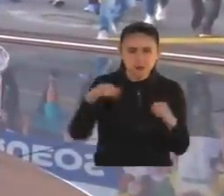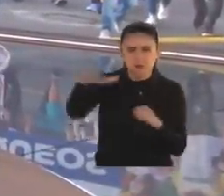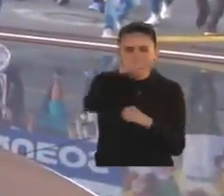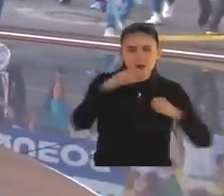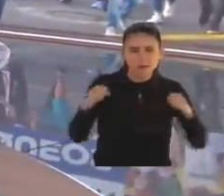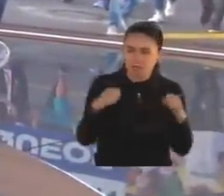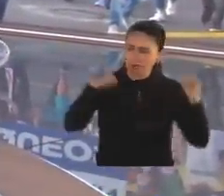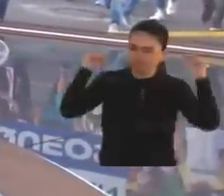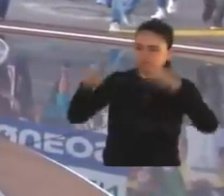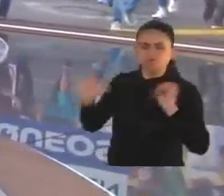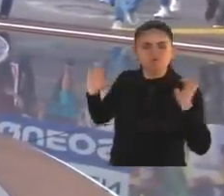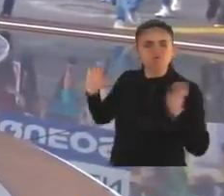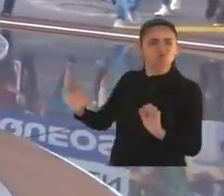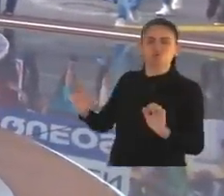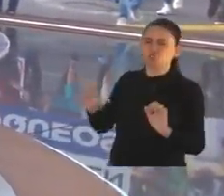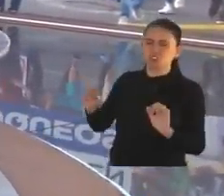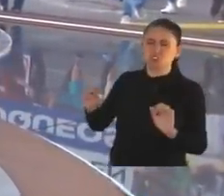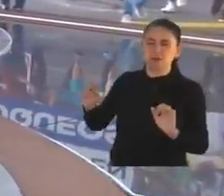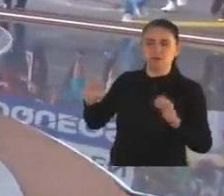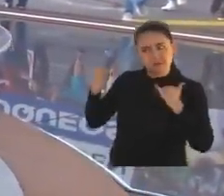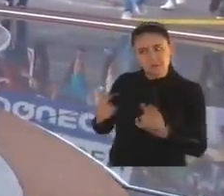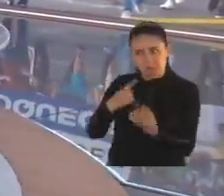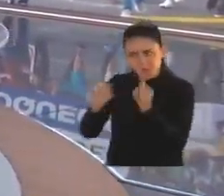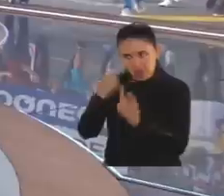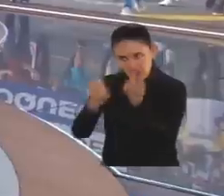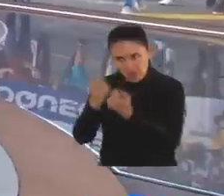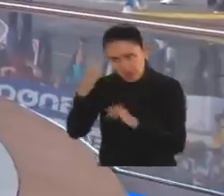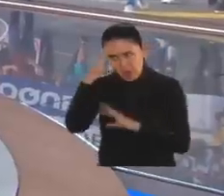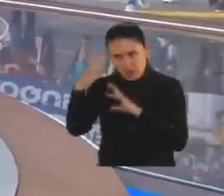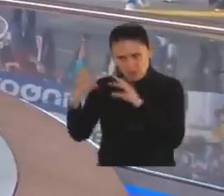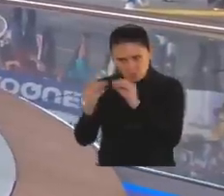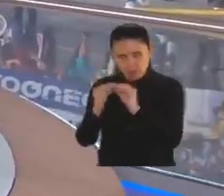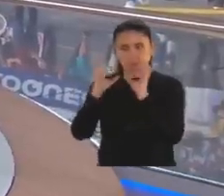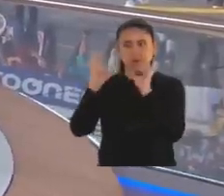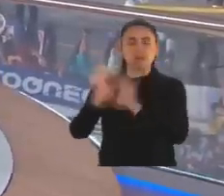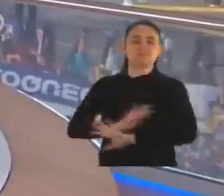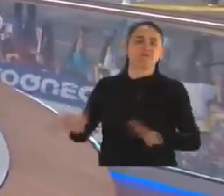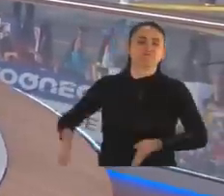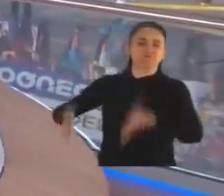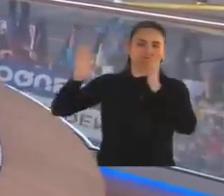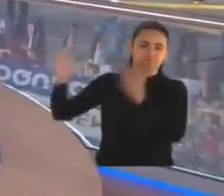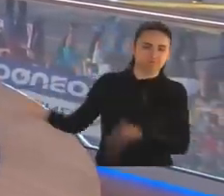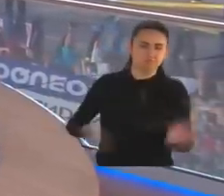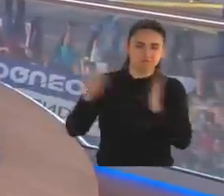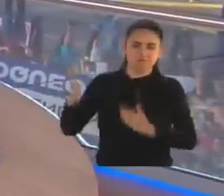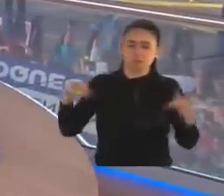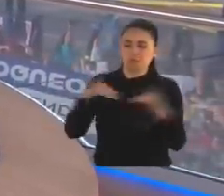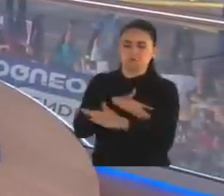del gobierno nacional. Bueno, Camilo Santos, ¿cuáles son esos compromisos? Buenas tardes.